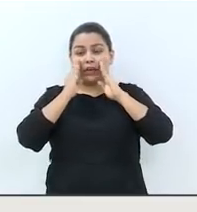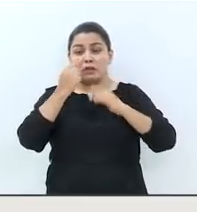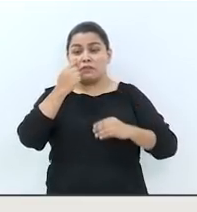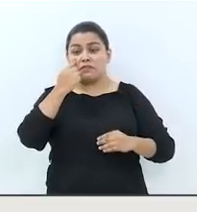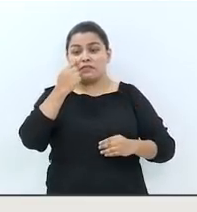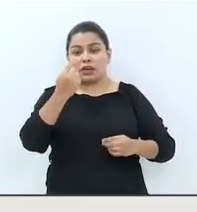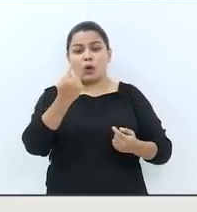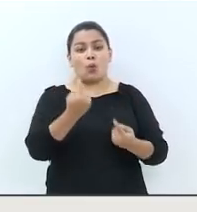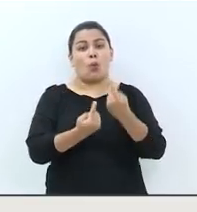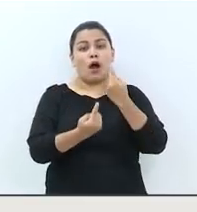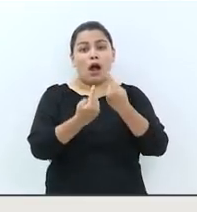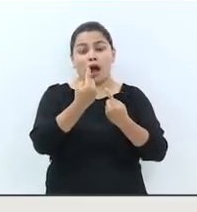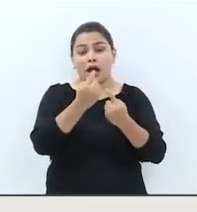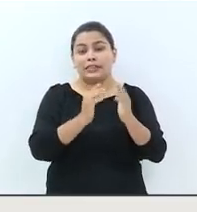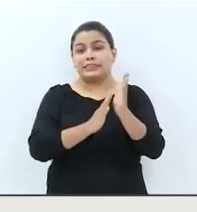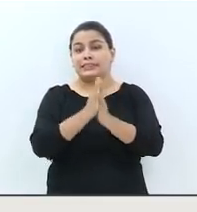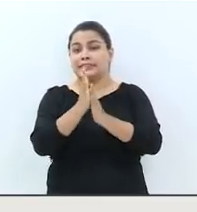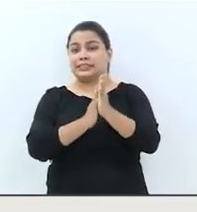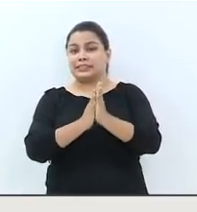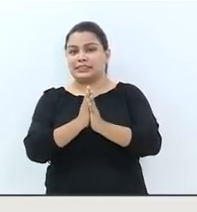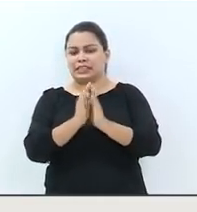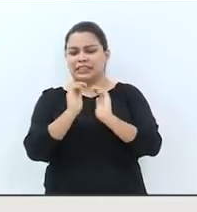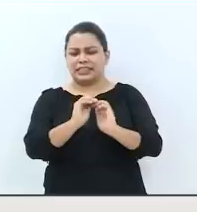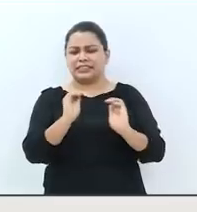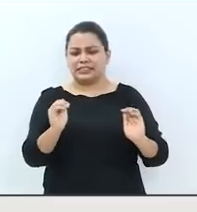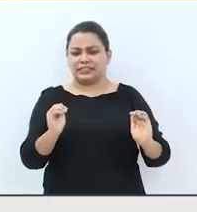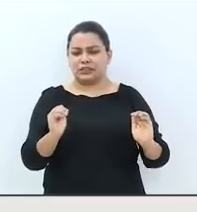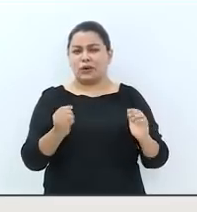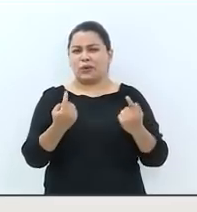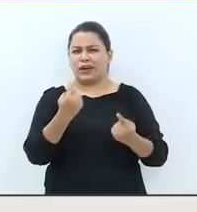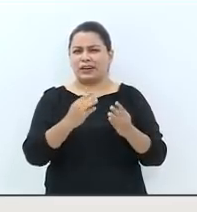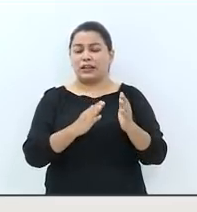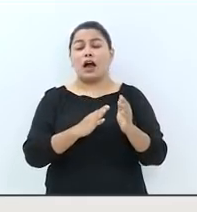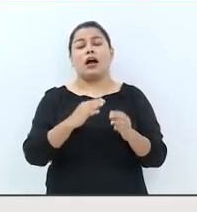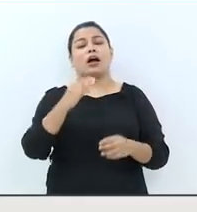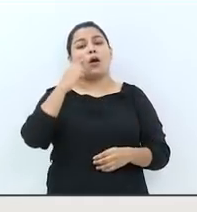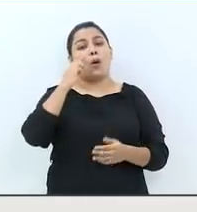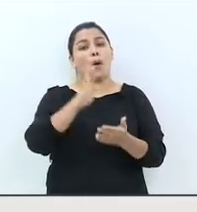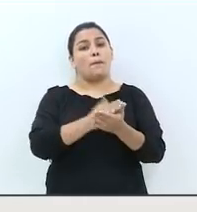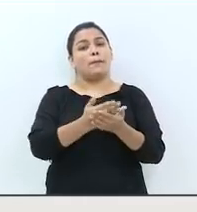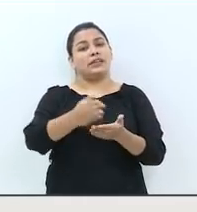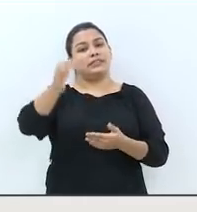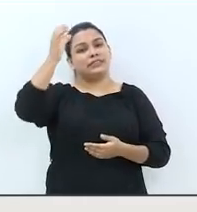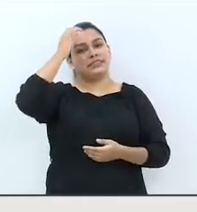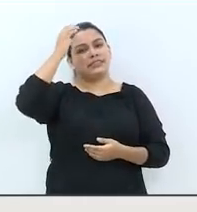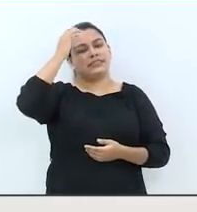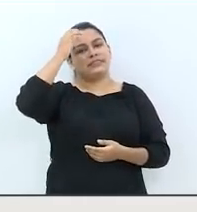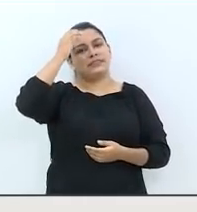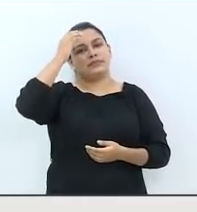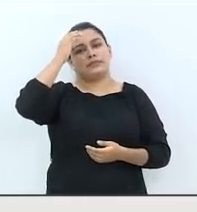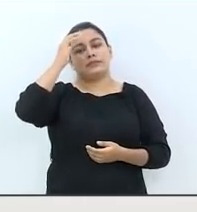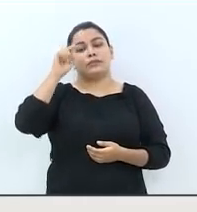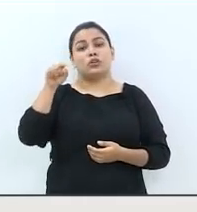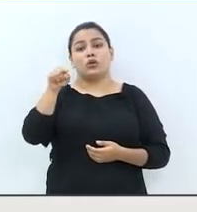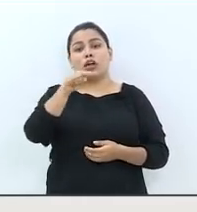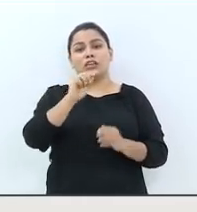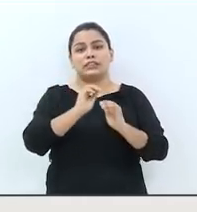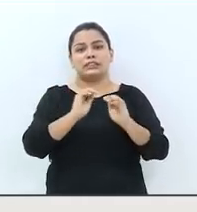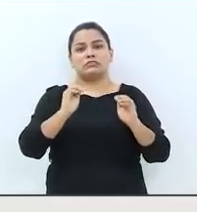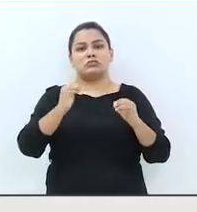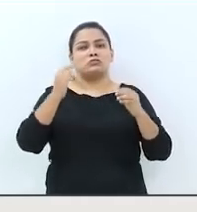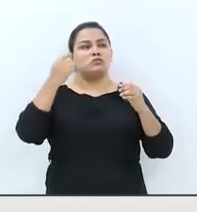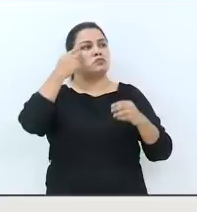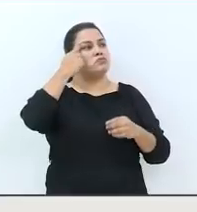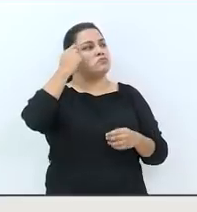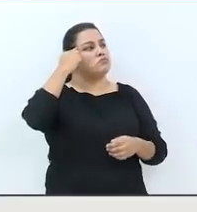sus intereses, ¿verdad? Más que por los míos, cuando nuestro interés, por supuesto, es impartir un conocimiento, pero ellos y ellas están enganchados en otra cosa, o sea,